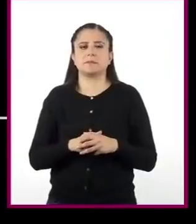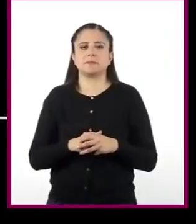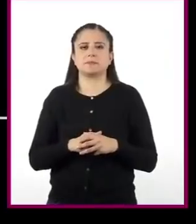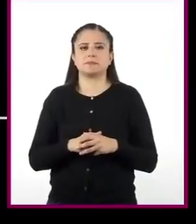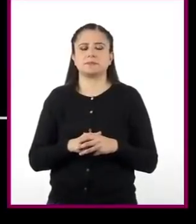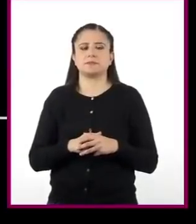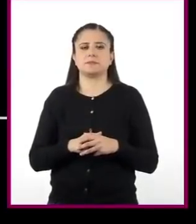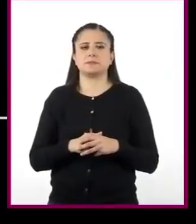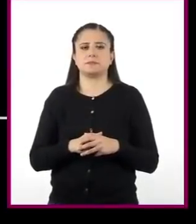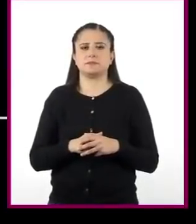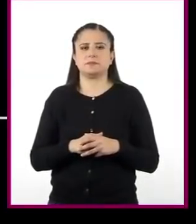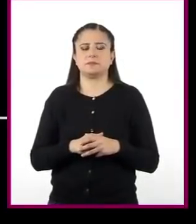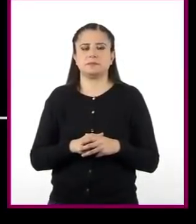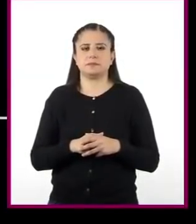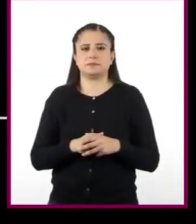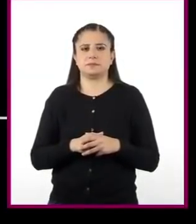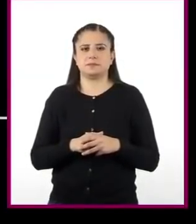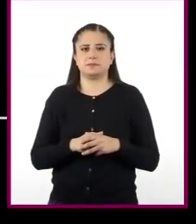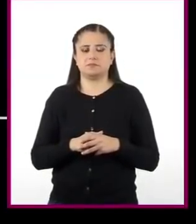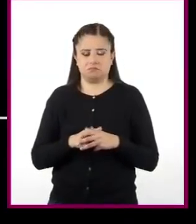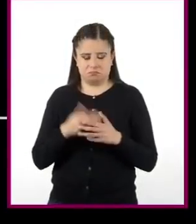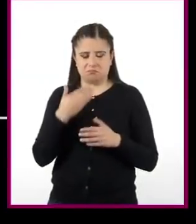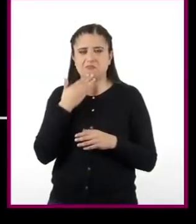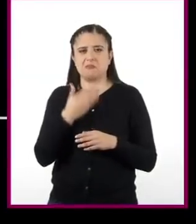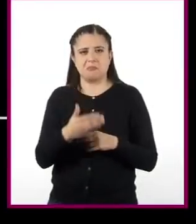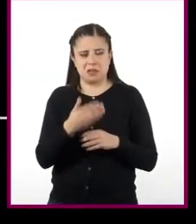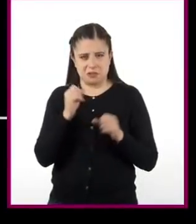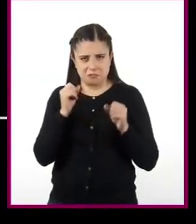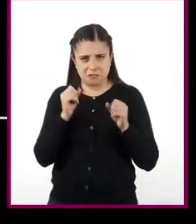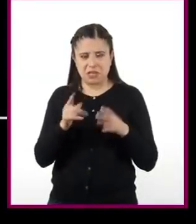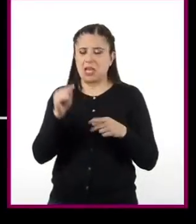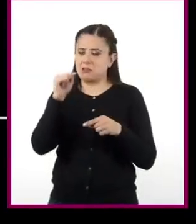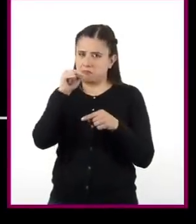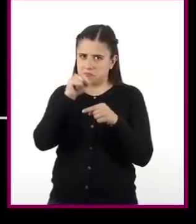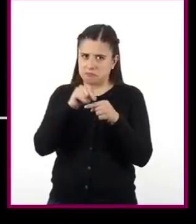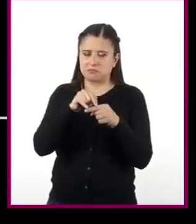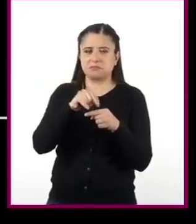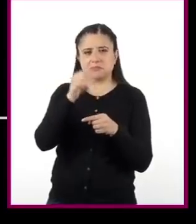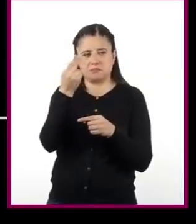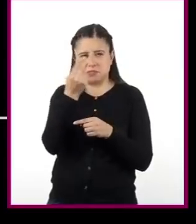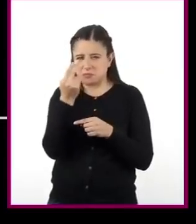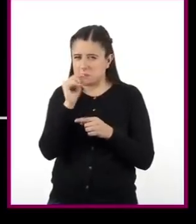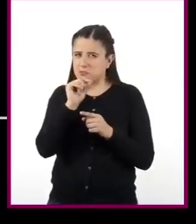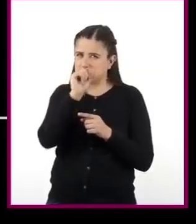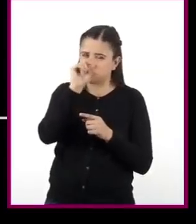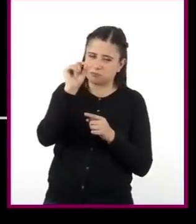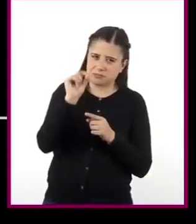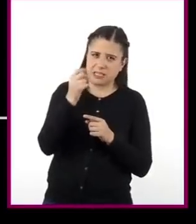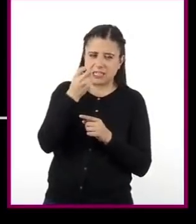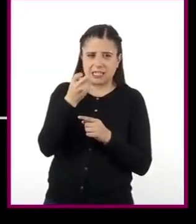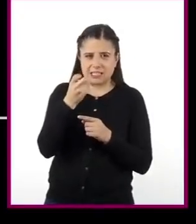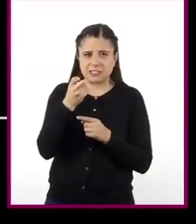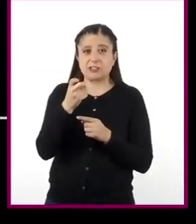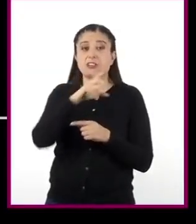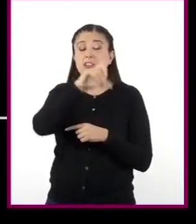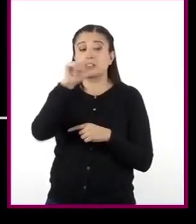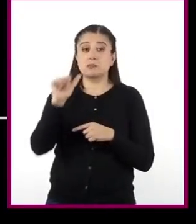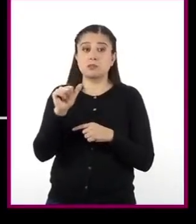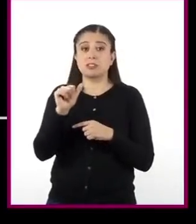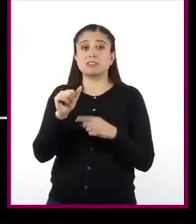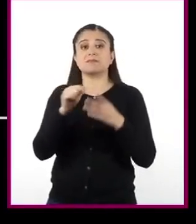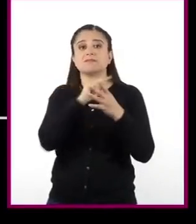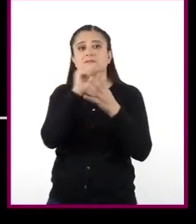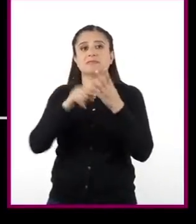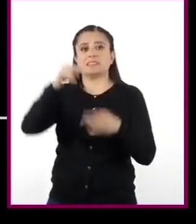el asunto. Ok, más o menos se debe ver así. Ok, y aquí tenemos